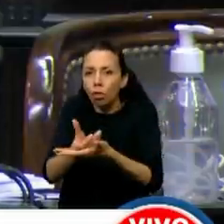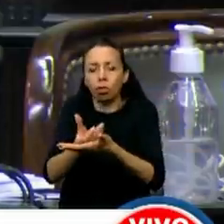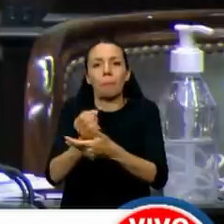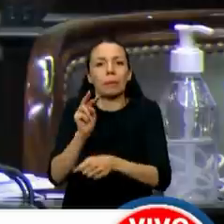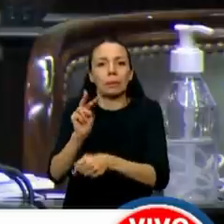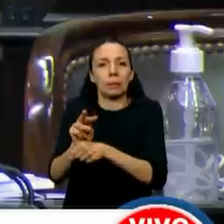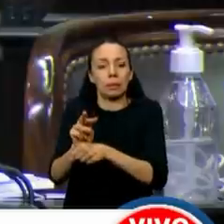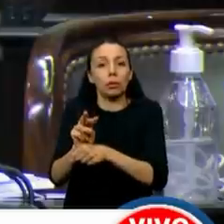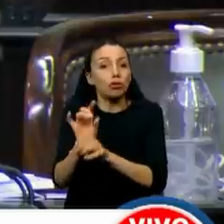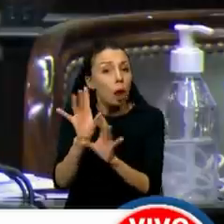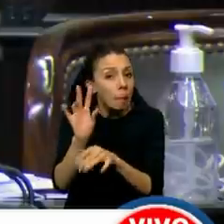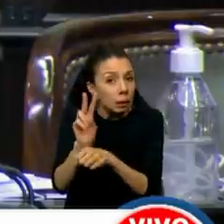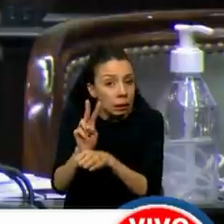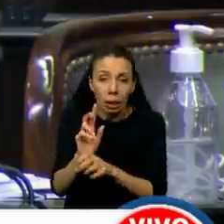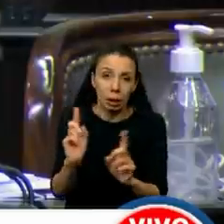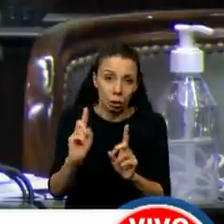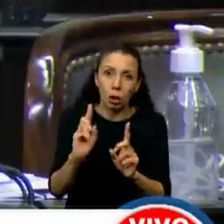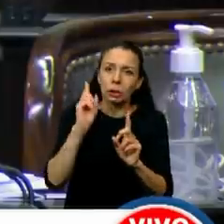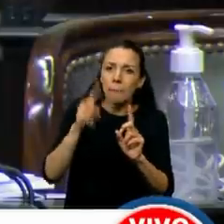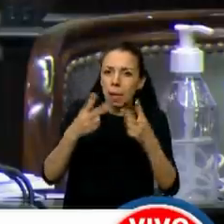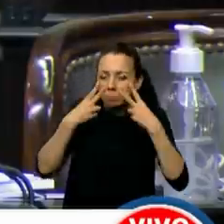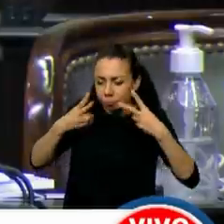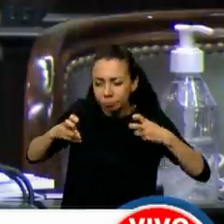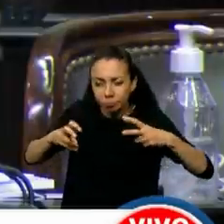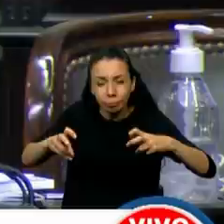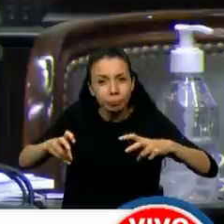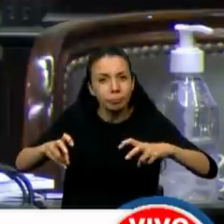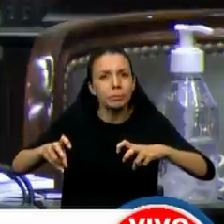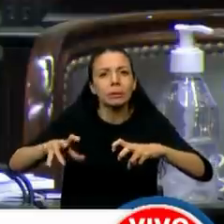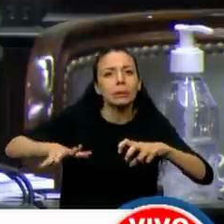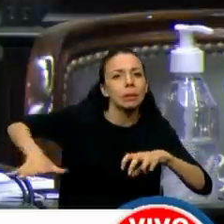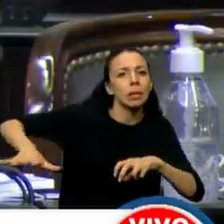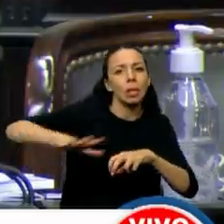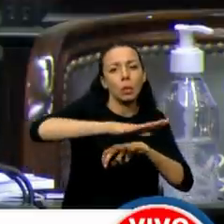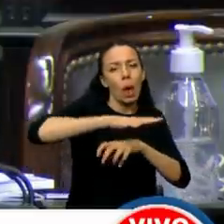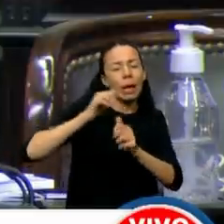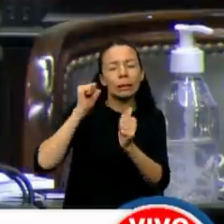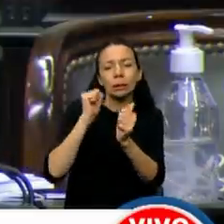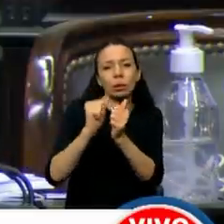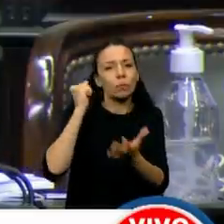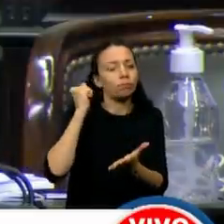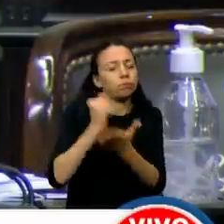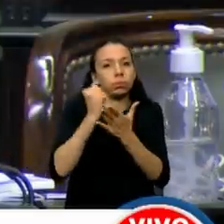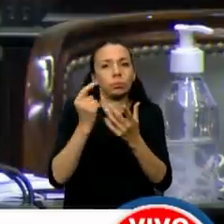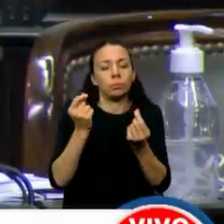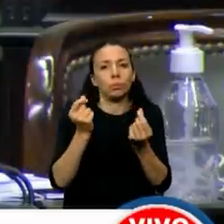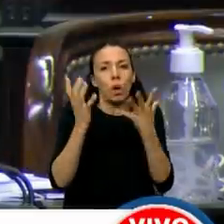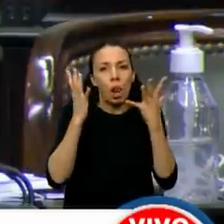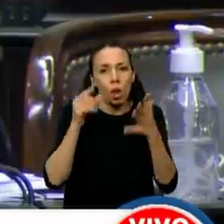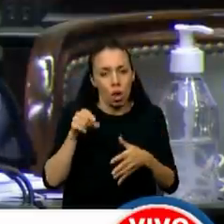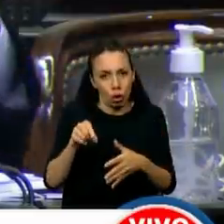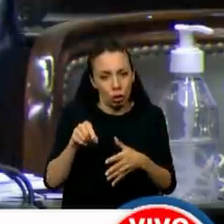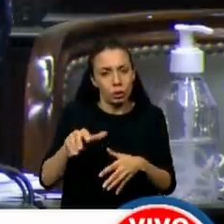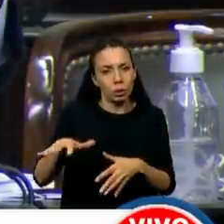inspección sobre el terreno de lo que imaginamos un yacimiento histórico que podría dar lugar a un abundante museo de sitio y